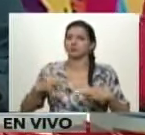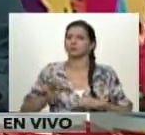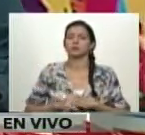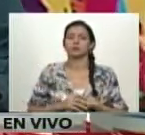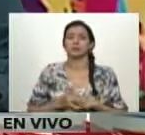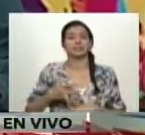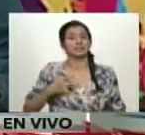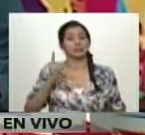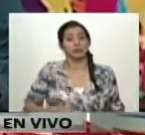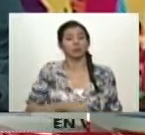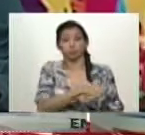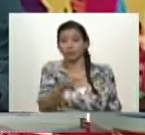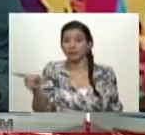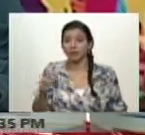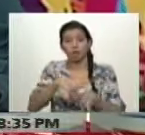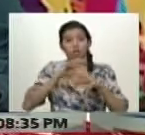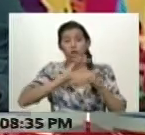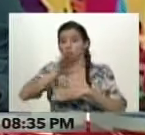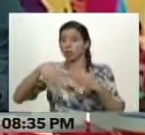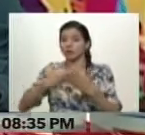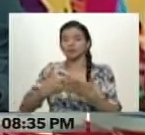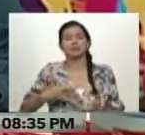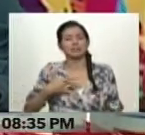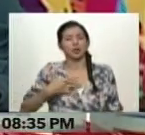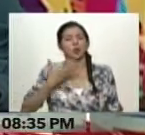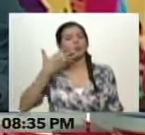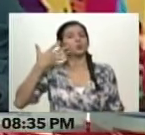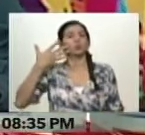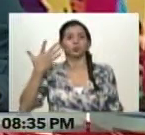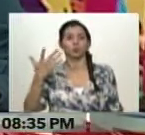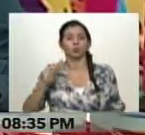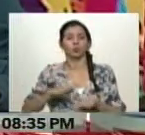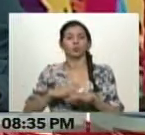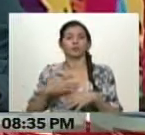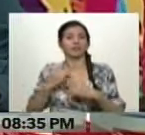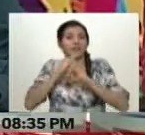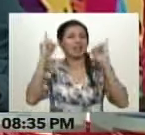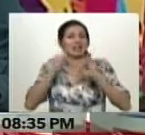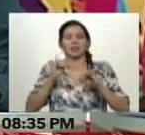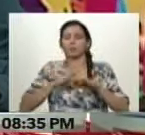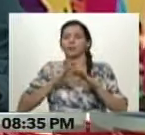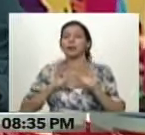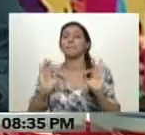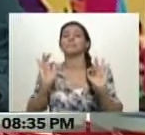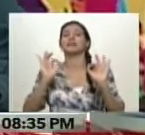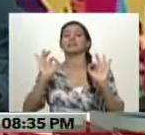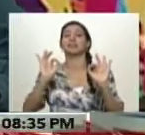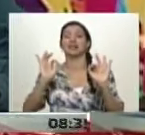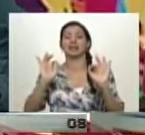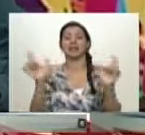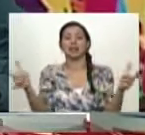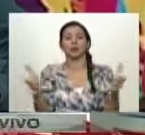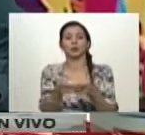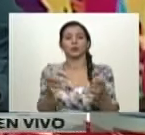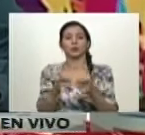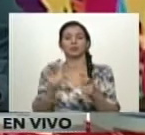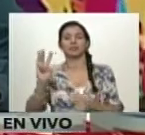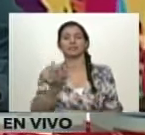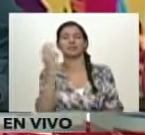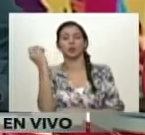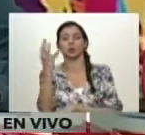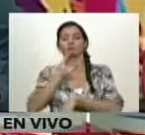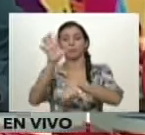orgullosos de haber convocado y haber realizado la plenaria especial de este tercer Congreso del partido y